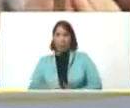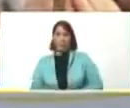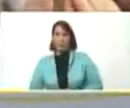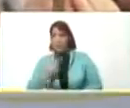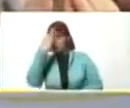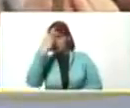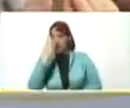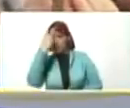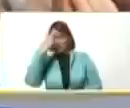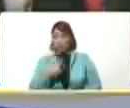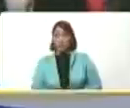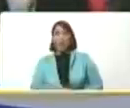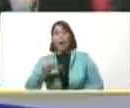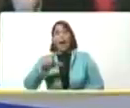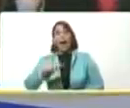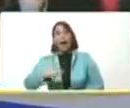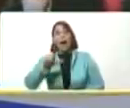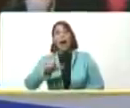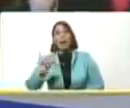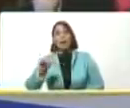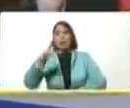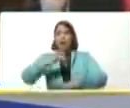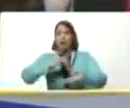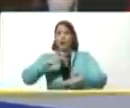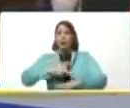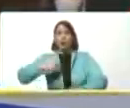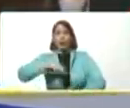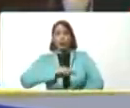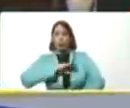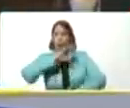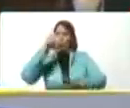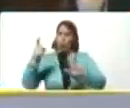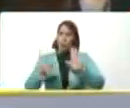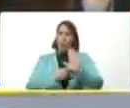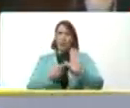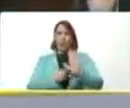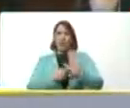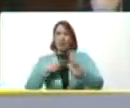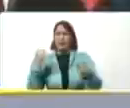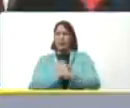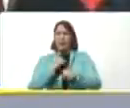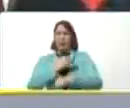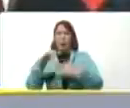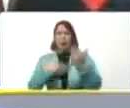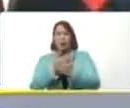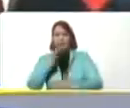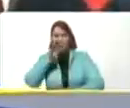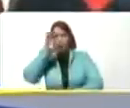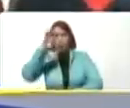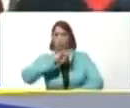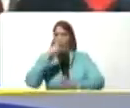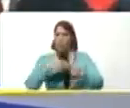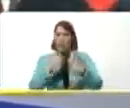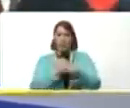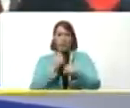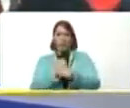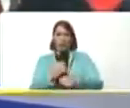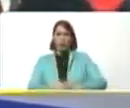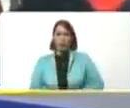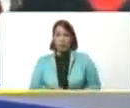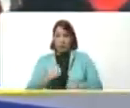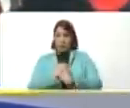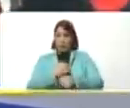Tarek, Ali, nos toca a nosotros completar esta obra hacia el futuro, completarla, la obra